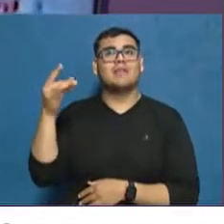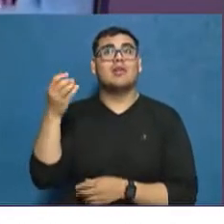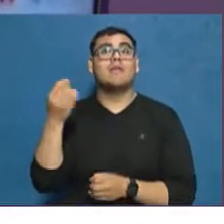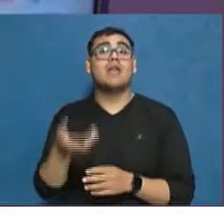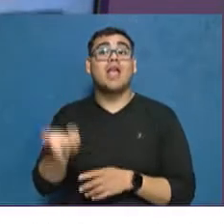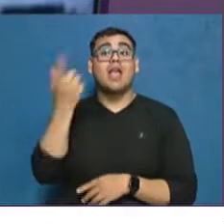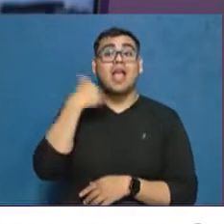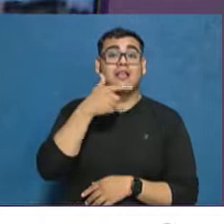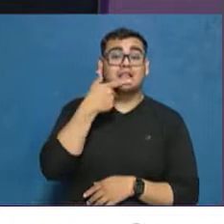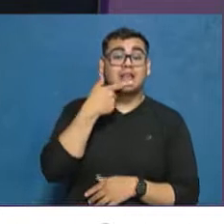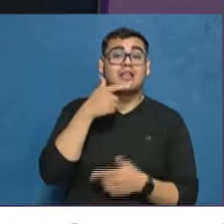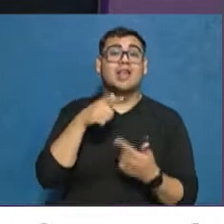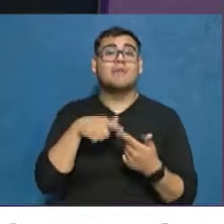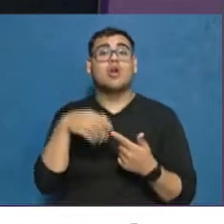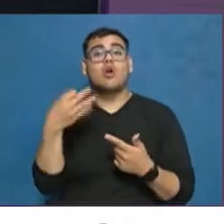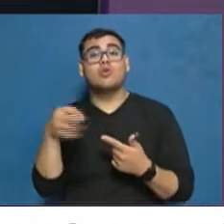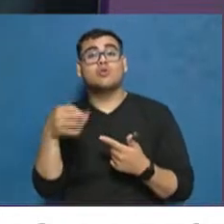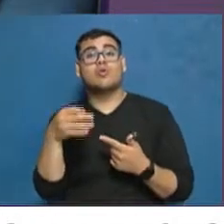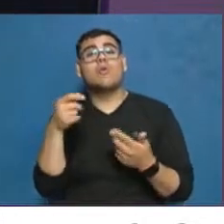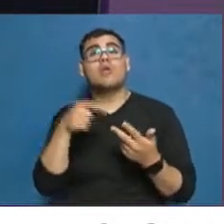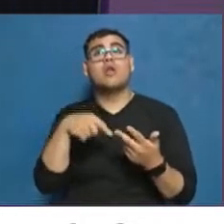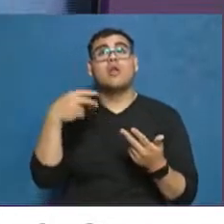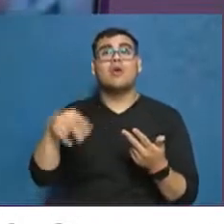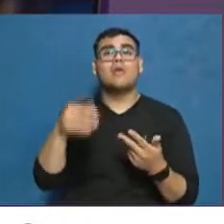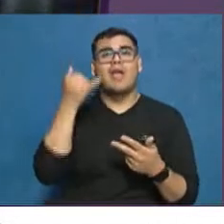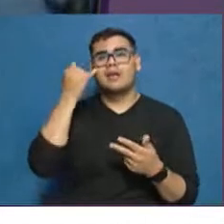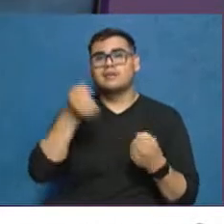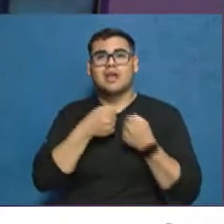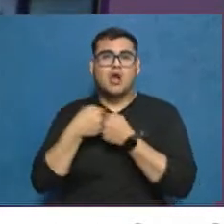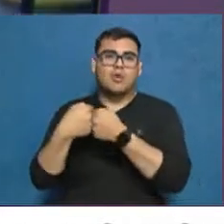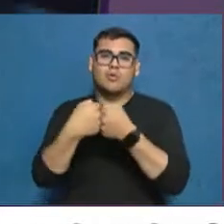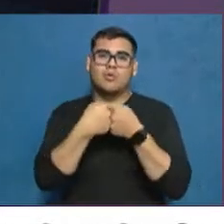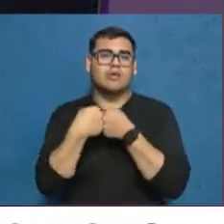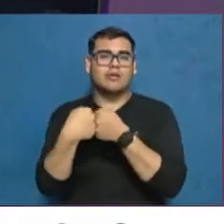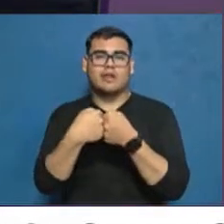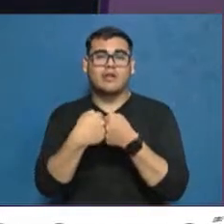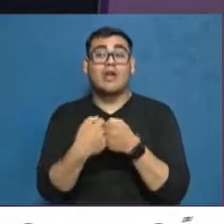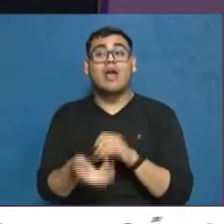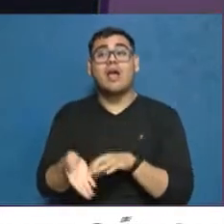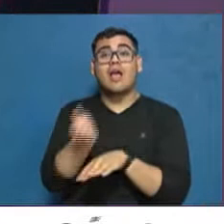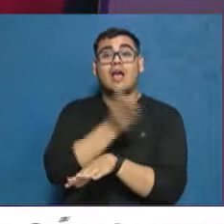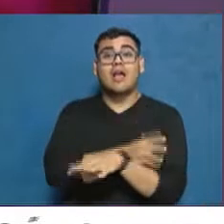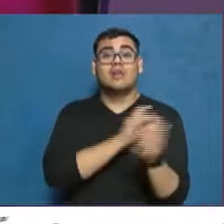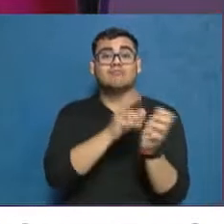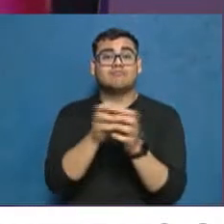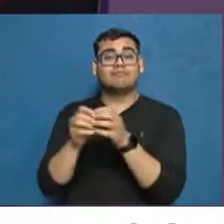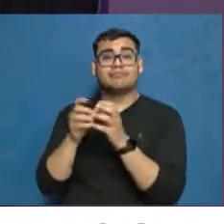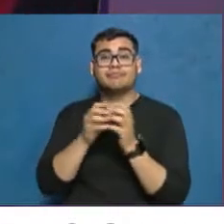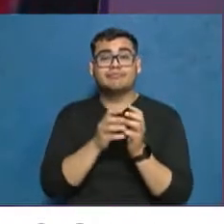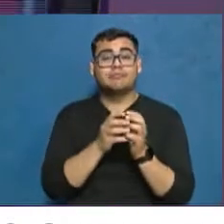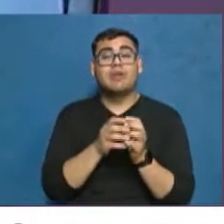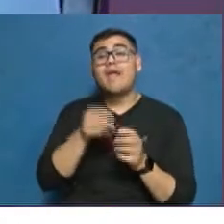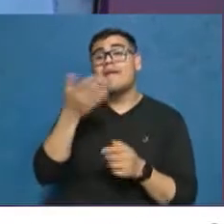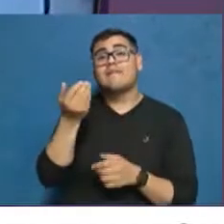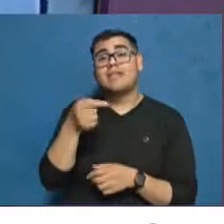decir, septiembre y octubre y noviembre, ya fueron acordados en reuniones salariales anteriores y quedaba redefinir este último